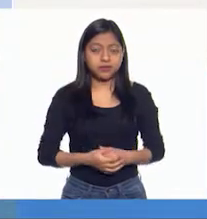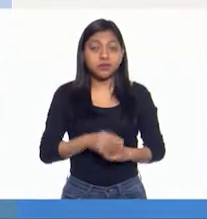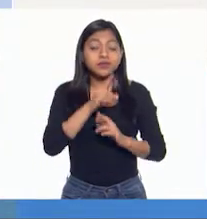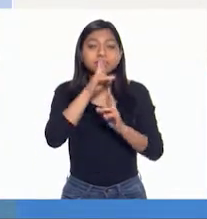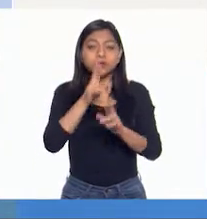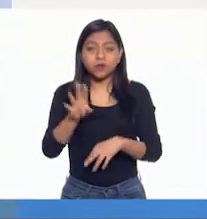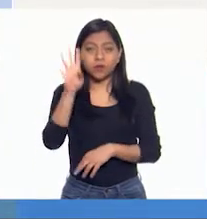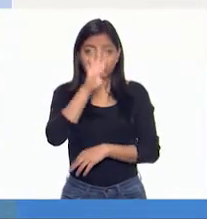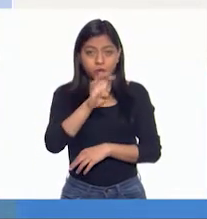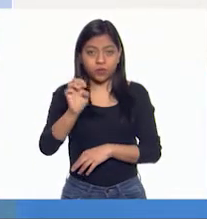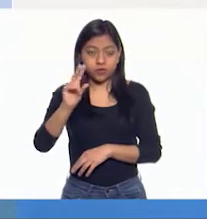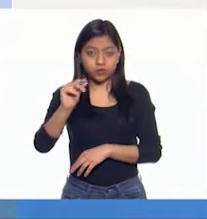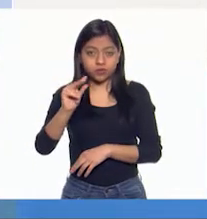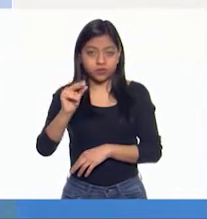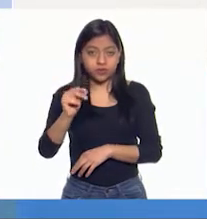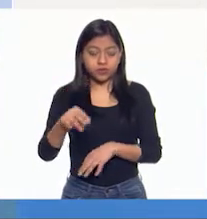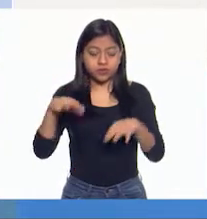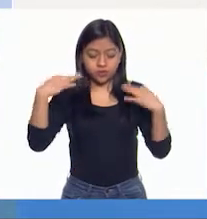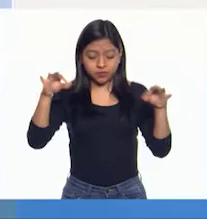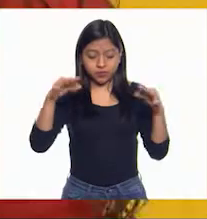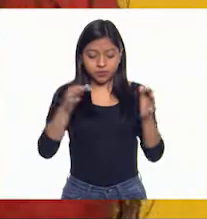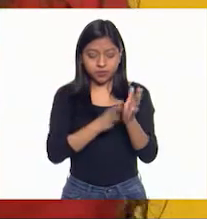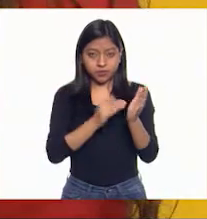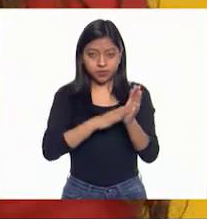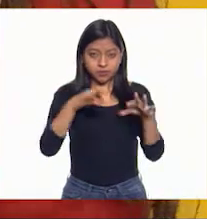serían 480 hojas.